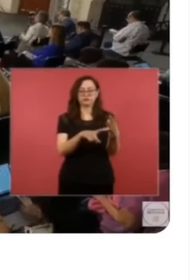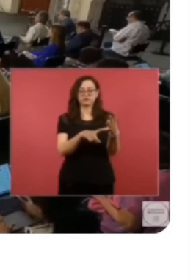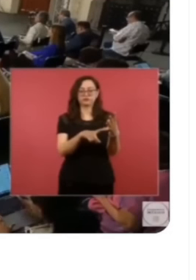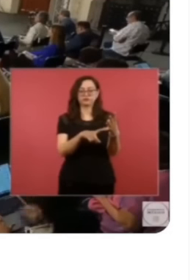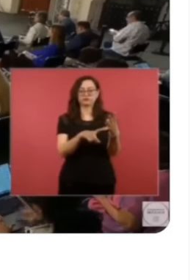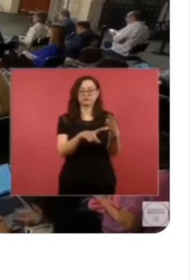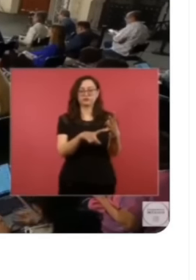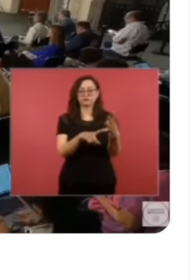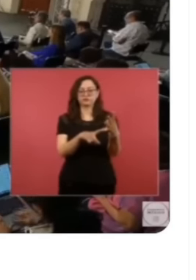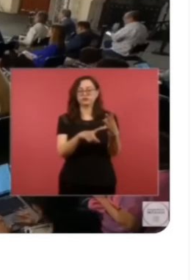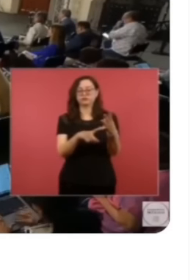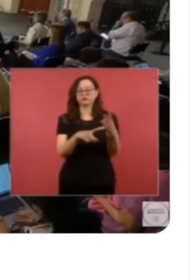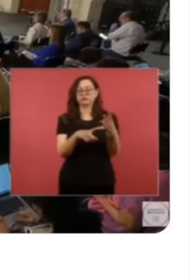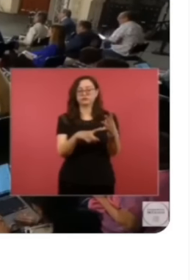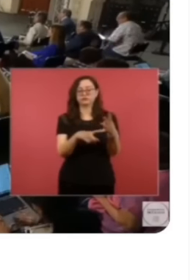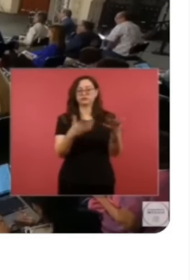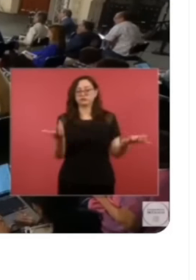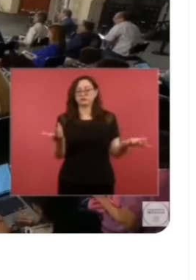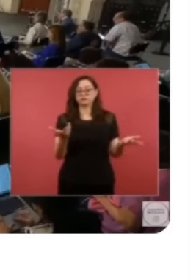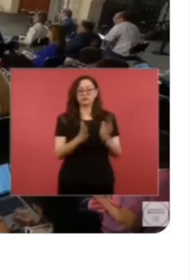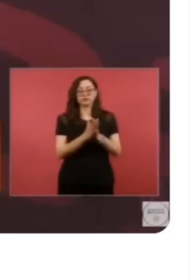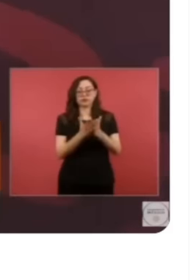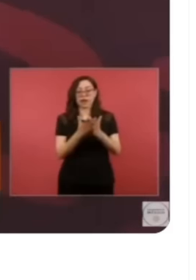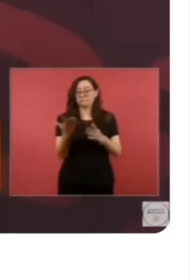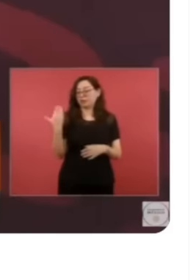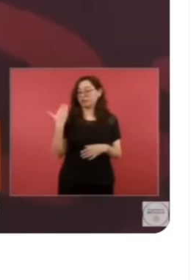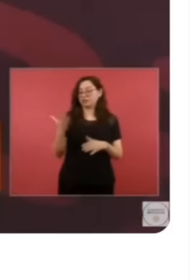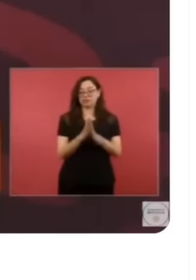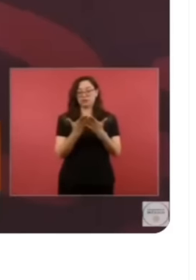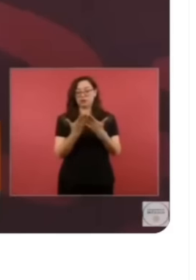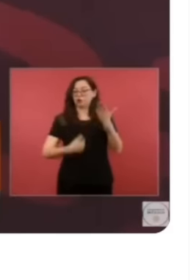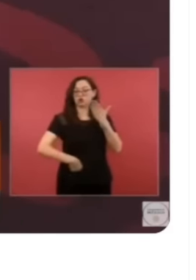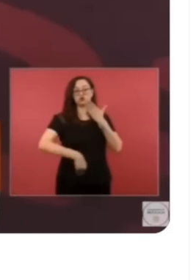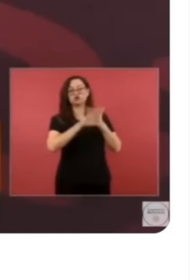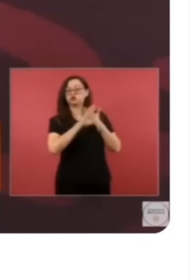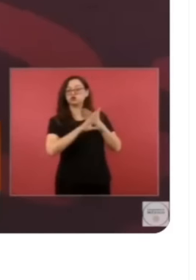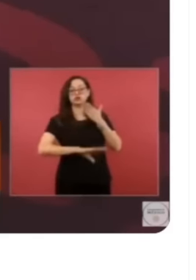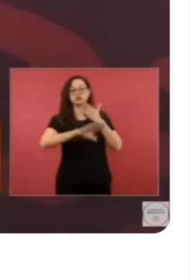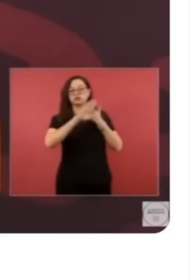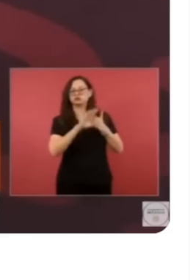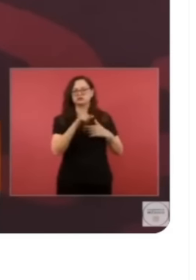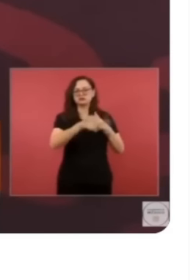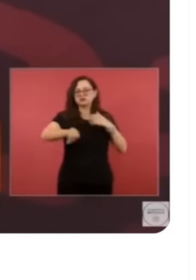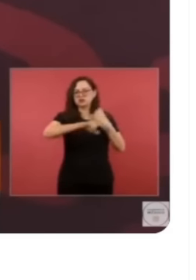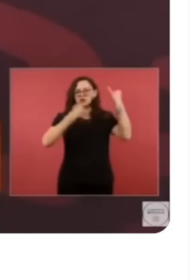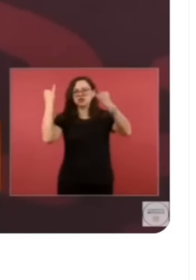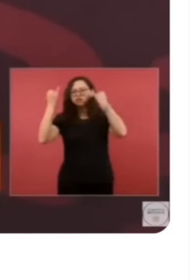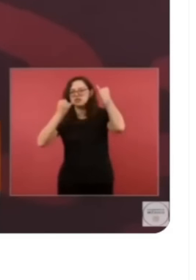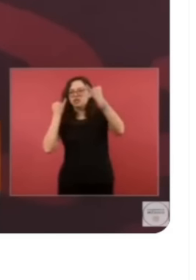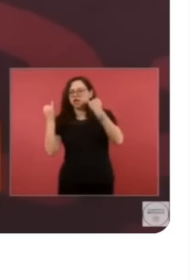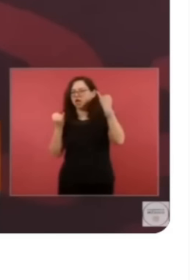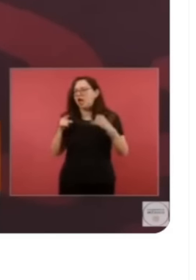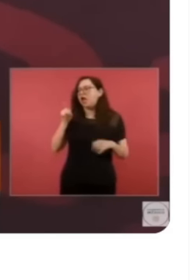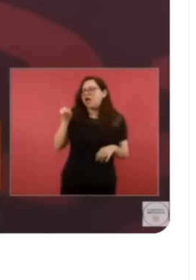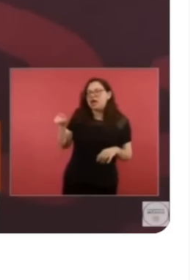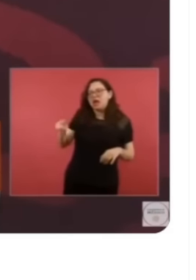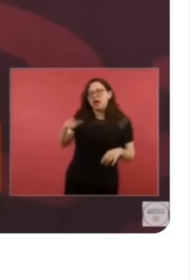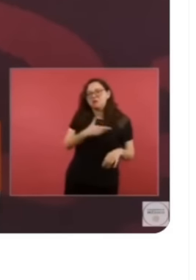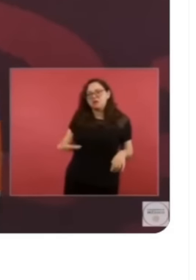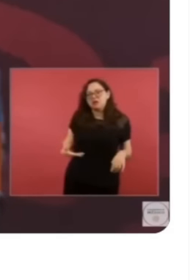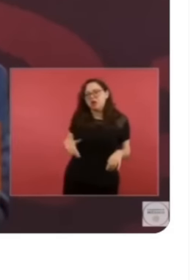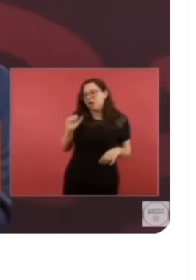que acaba de presentar un libro en contra mía, lo mismo, la vinculación con el narco, no